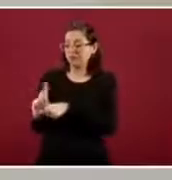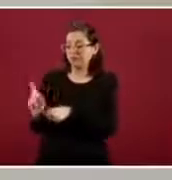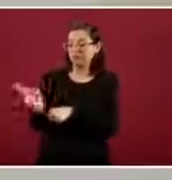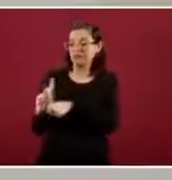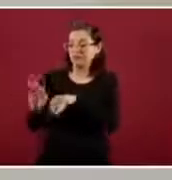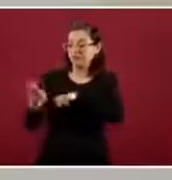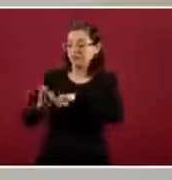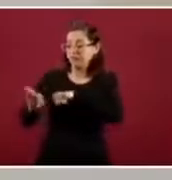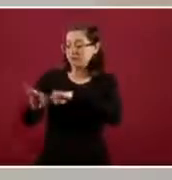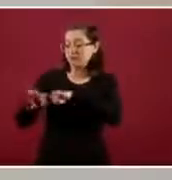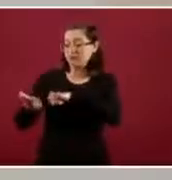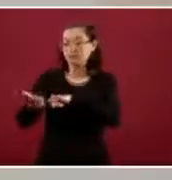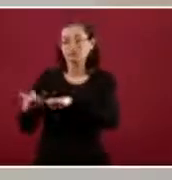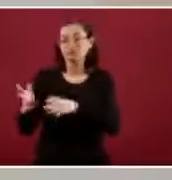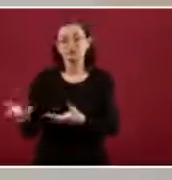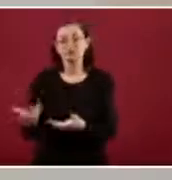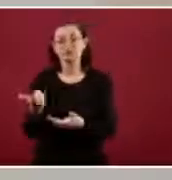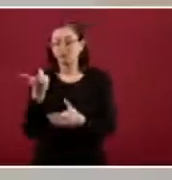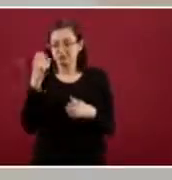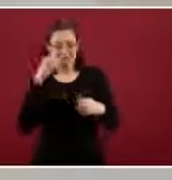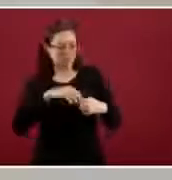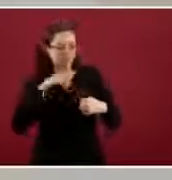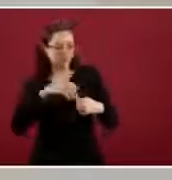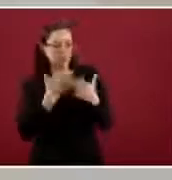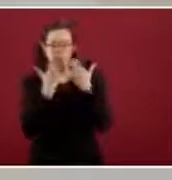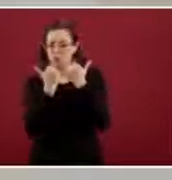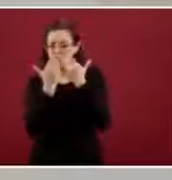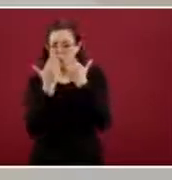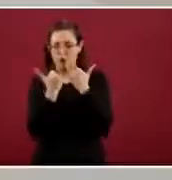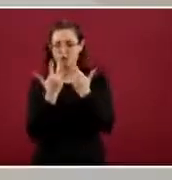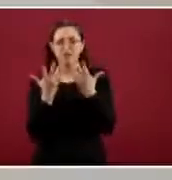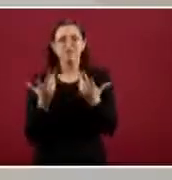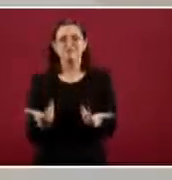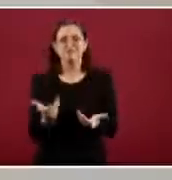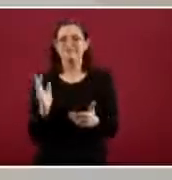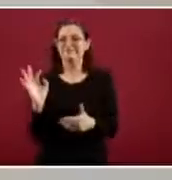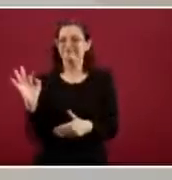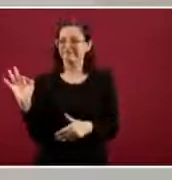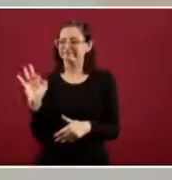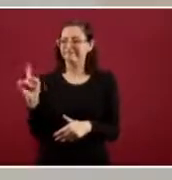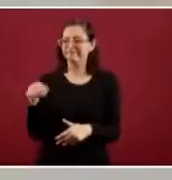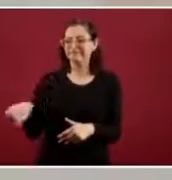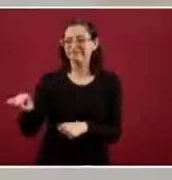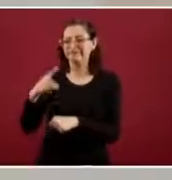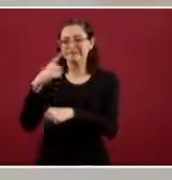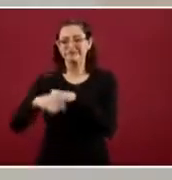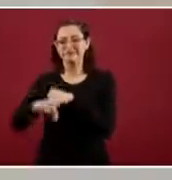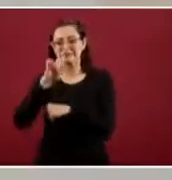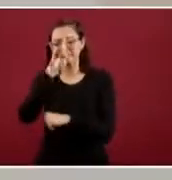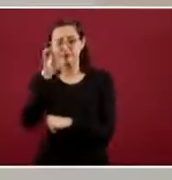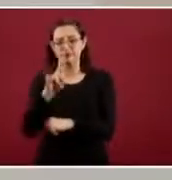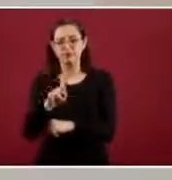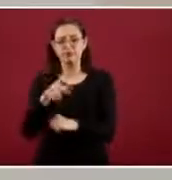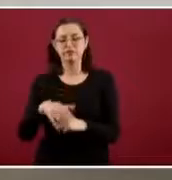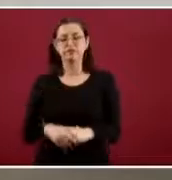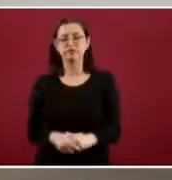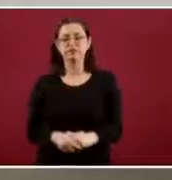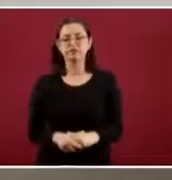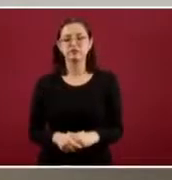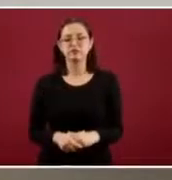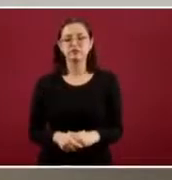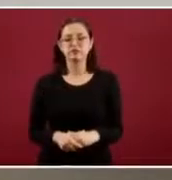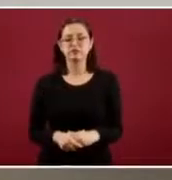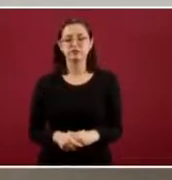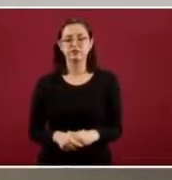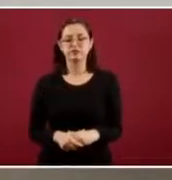tienen una capacidad de ahorro y que obviamente pueden tener un mayor impacto con este tipo de medidas. Es por